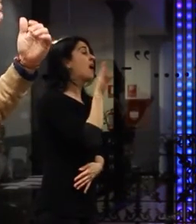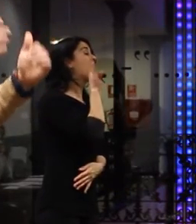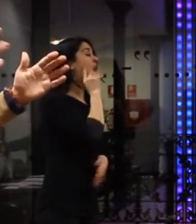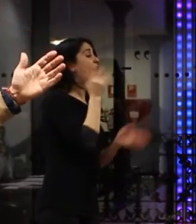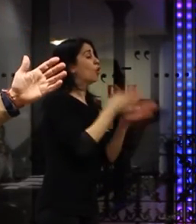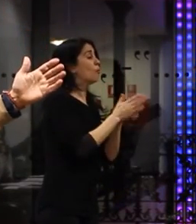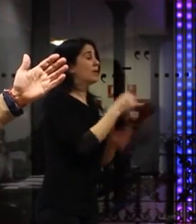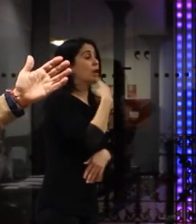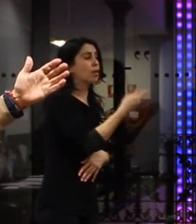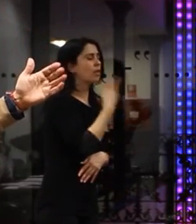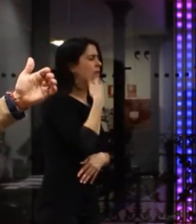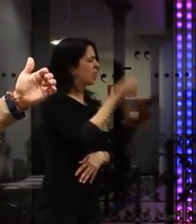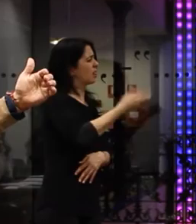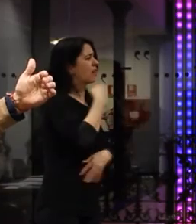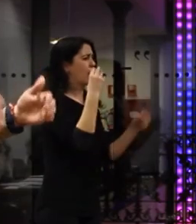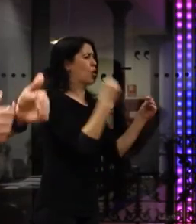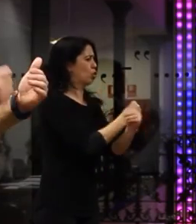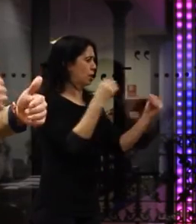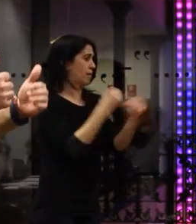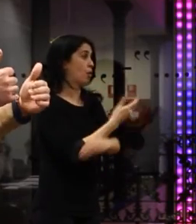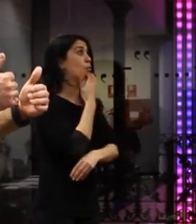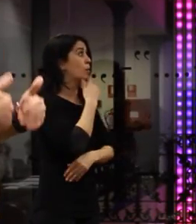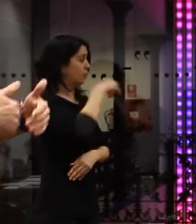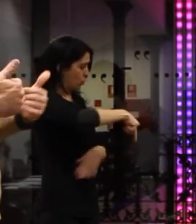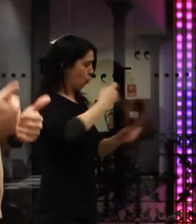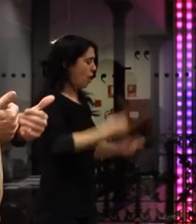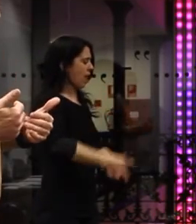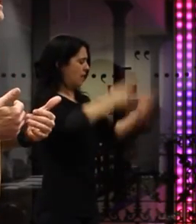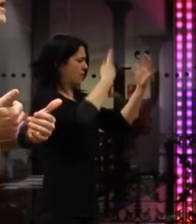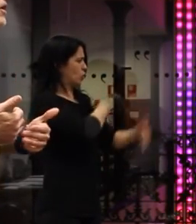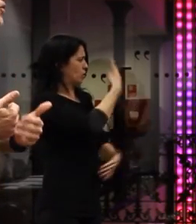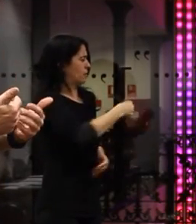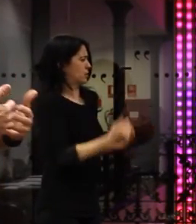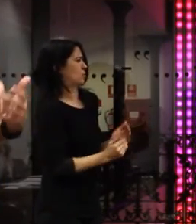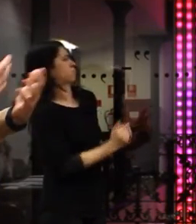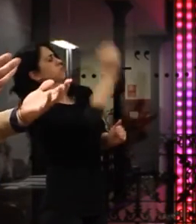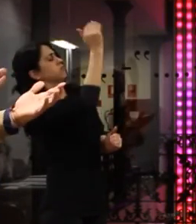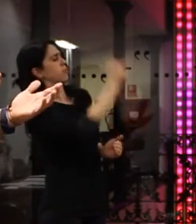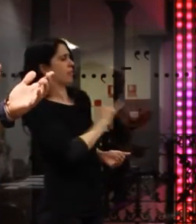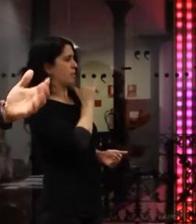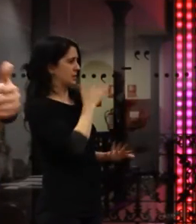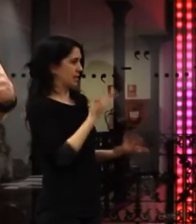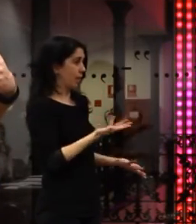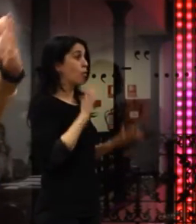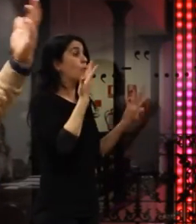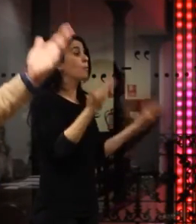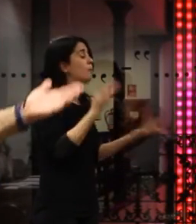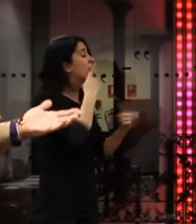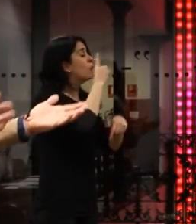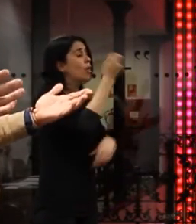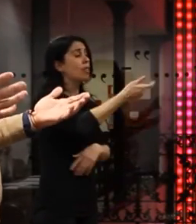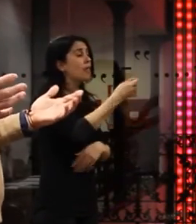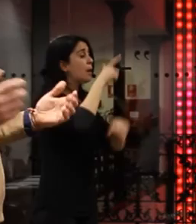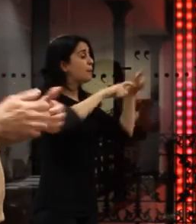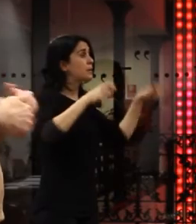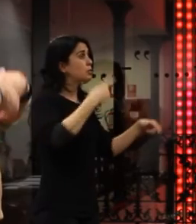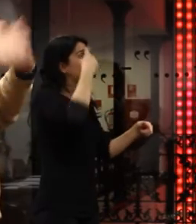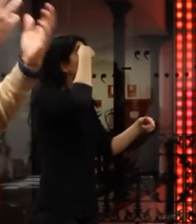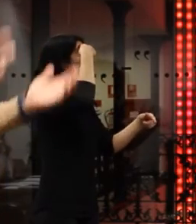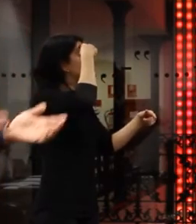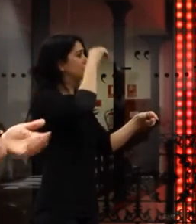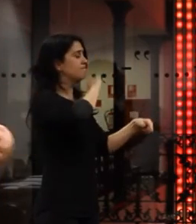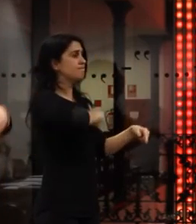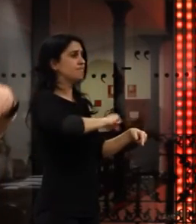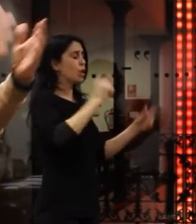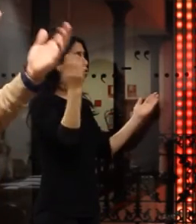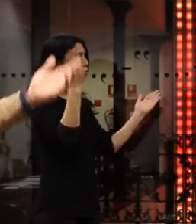ejemplo, la temperatura de este edificio, ¿no? Pero a veces también las personas no son conscientes, les han vendido un contrato, como les vendieron